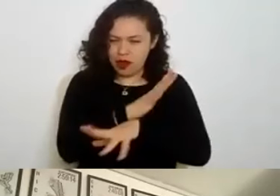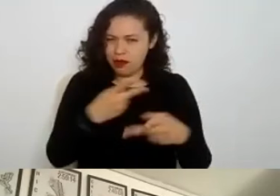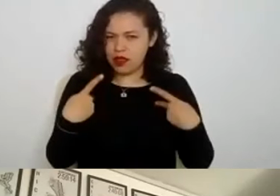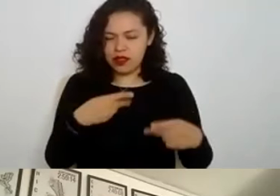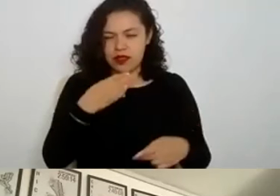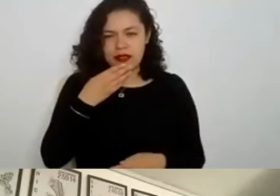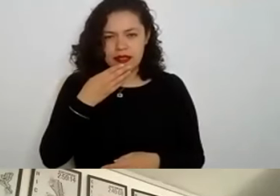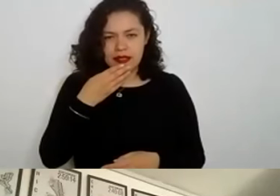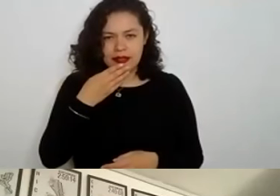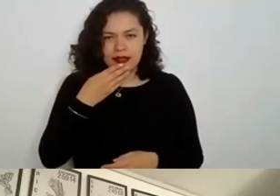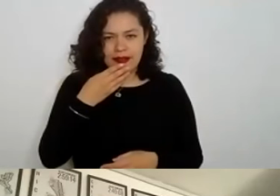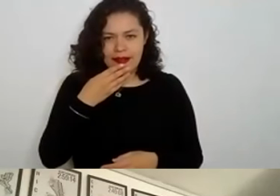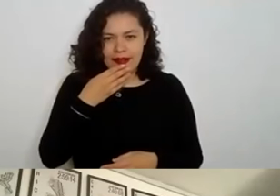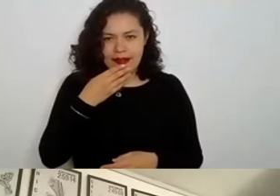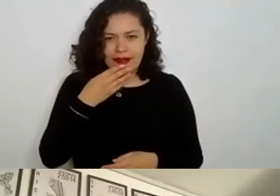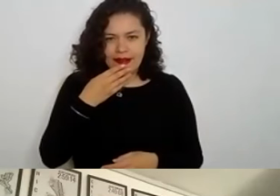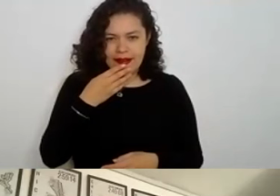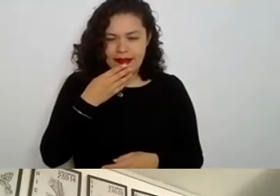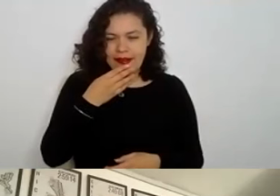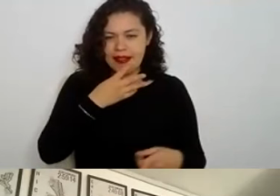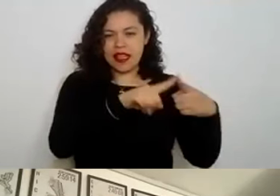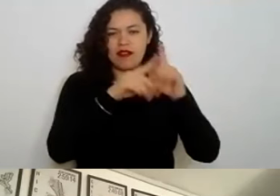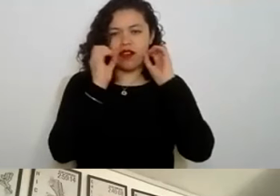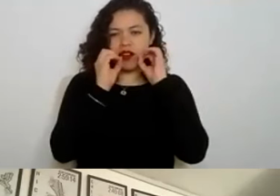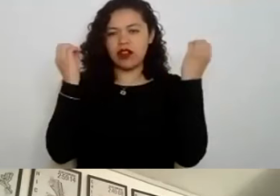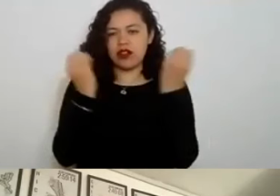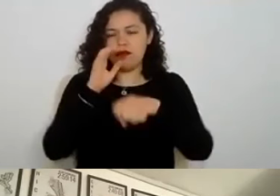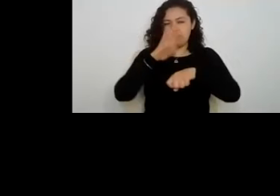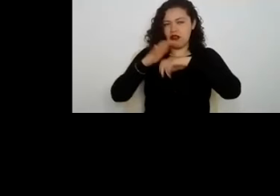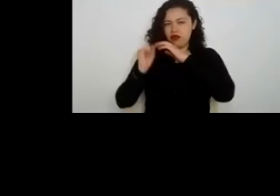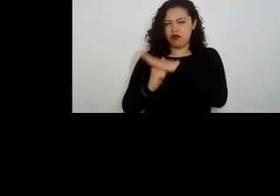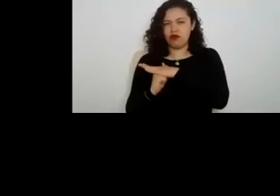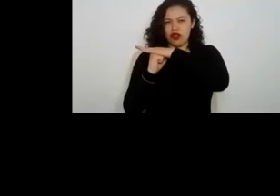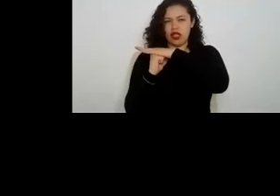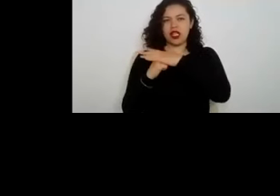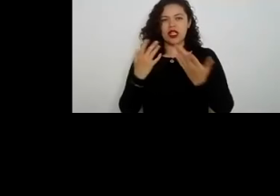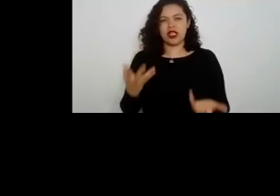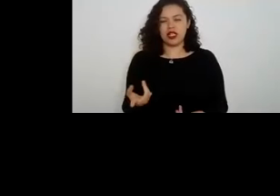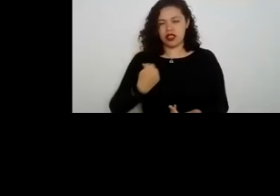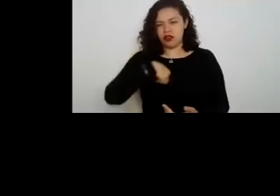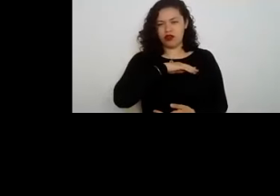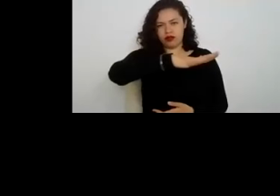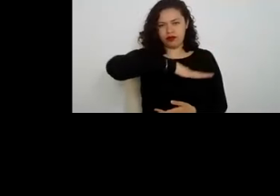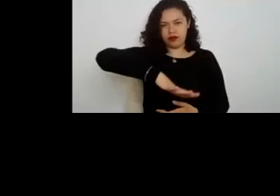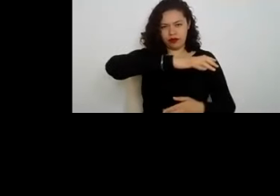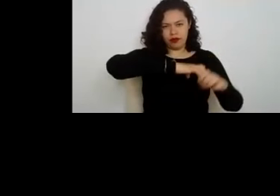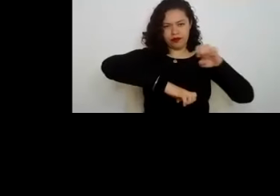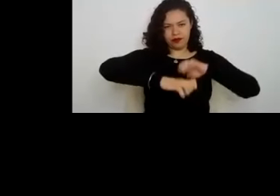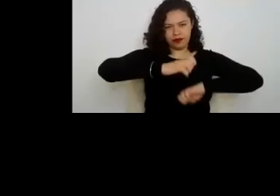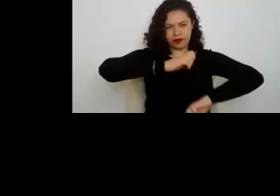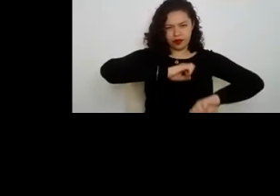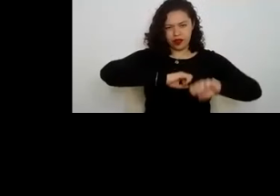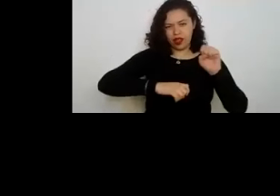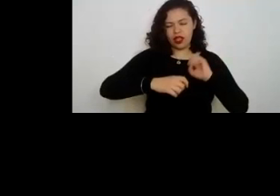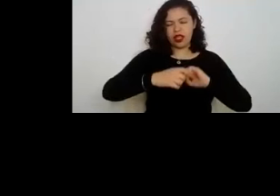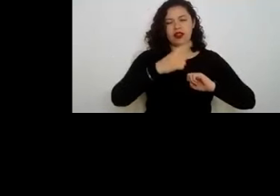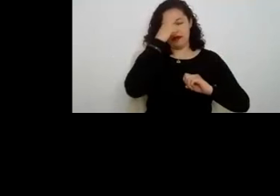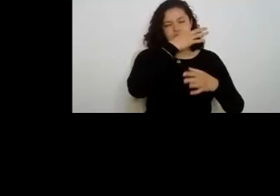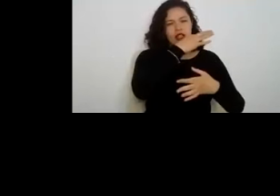fortaleciendo diferentes organizaciones y el sector, y que pues, lo llevemos a las empresas, que les dejen un mensaje, que les dejen un,